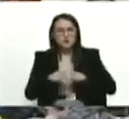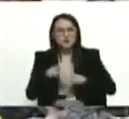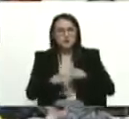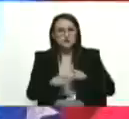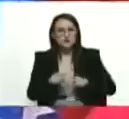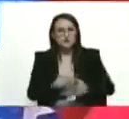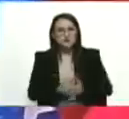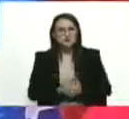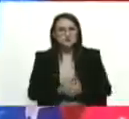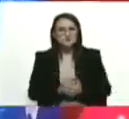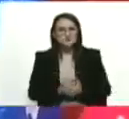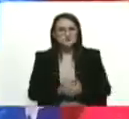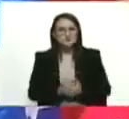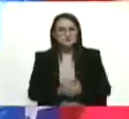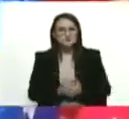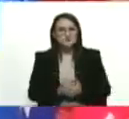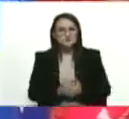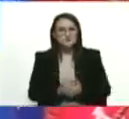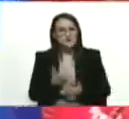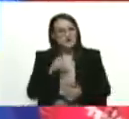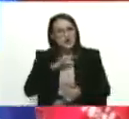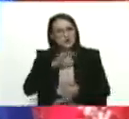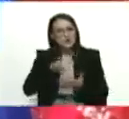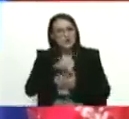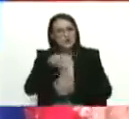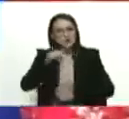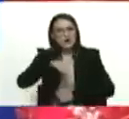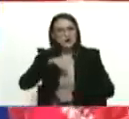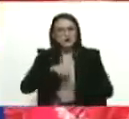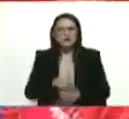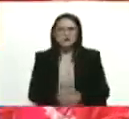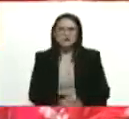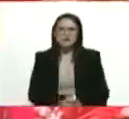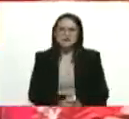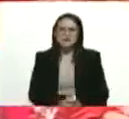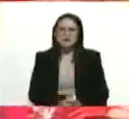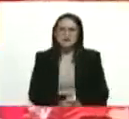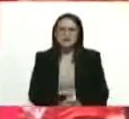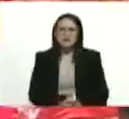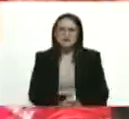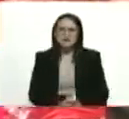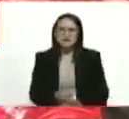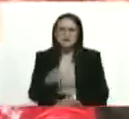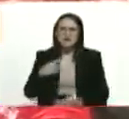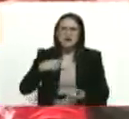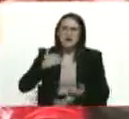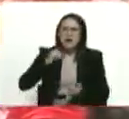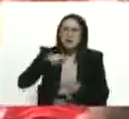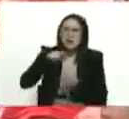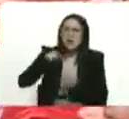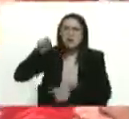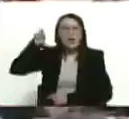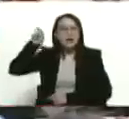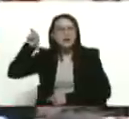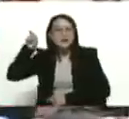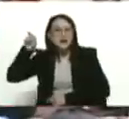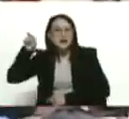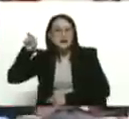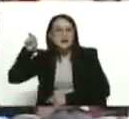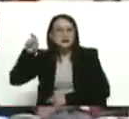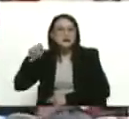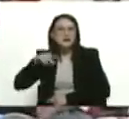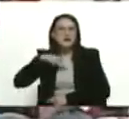enfermo. Tengo este problema aquí. Tengo este problema allá. Y nosotros estamos